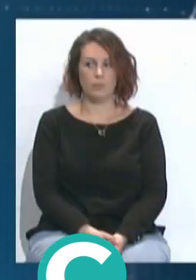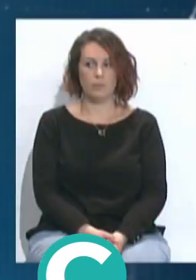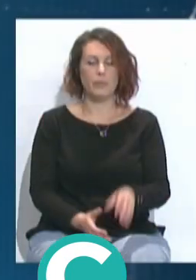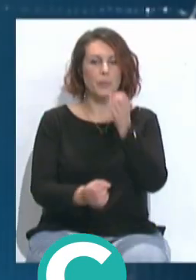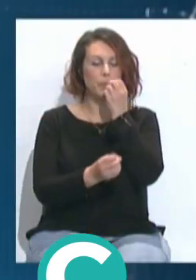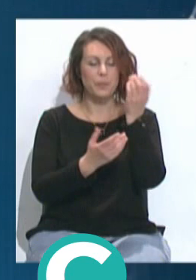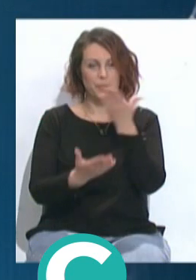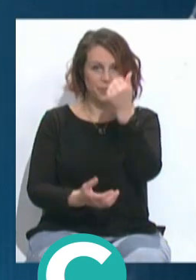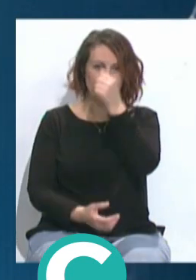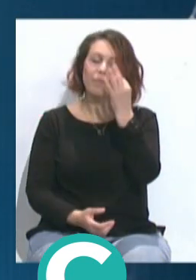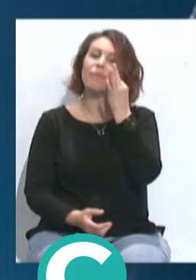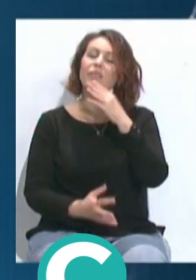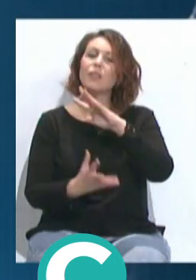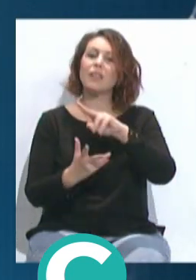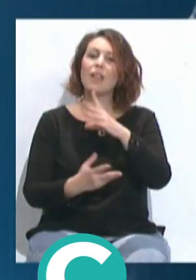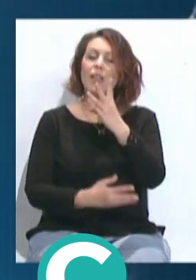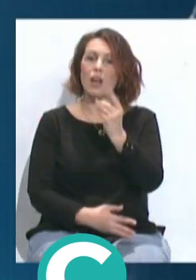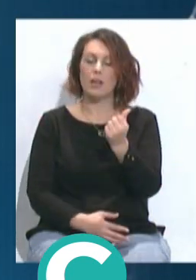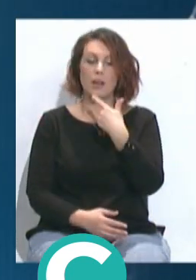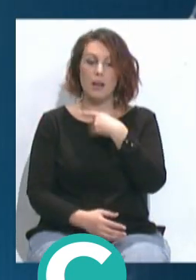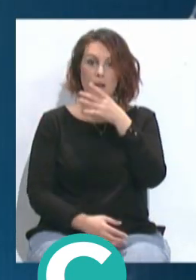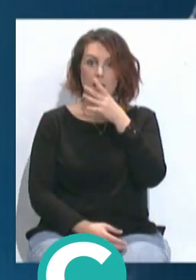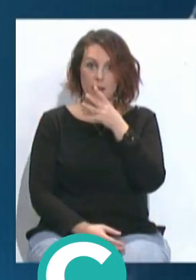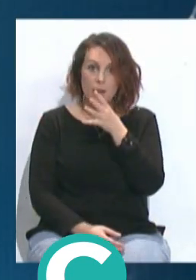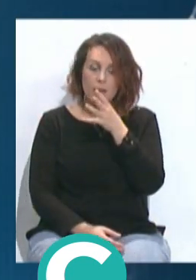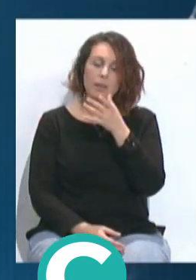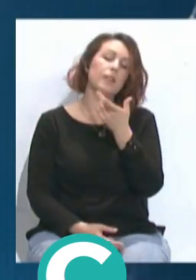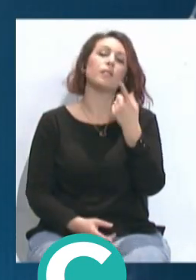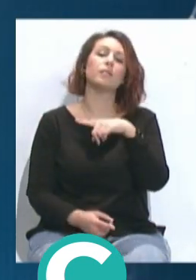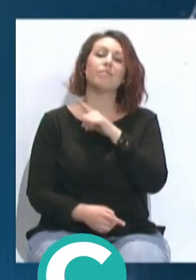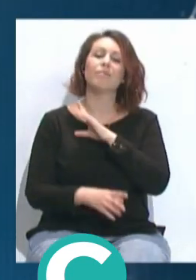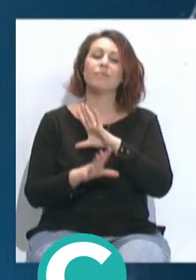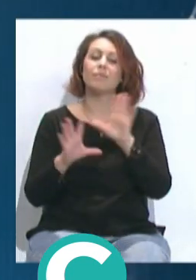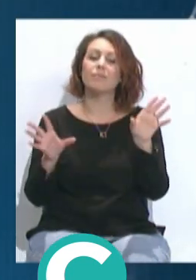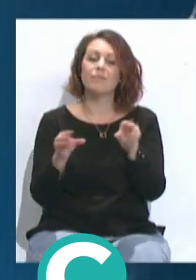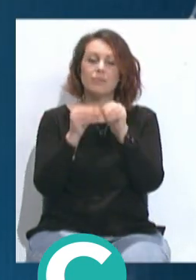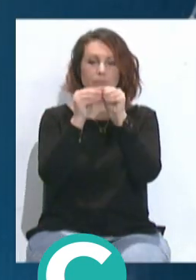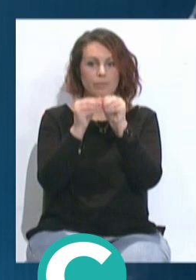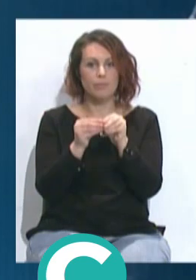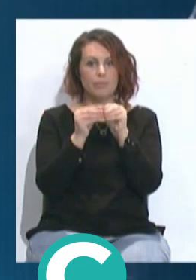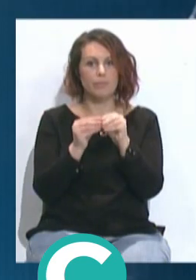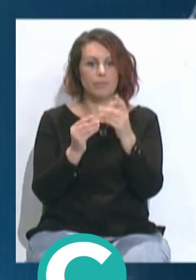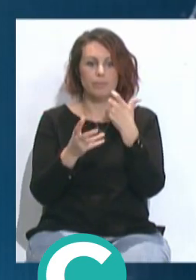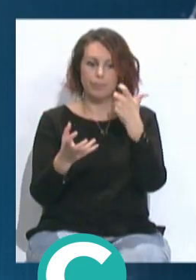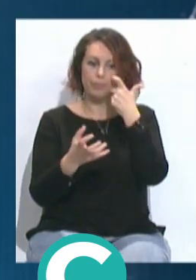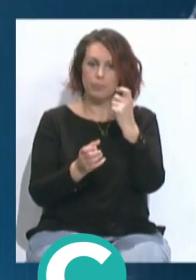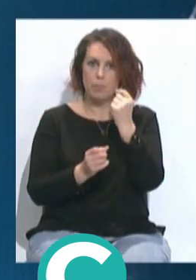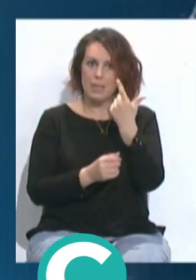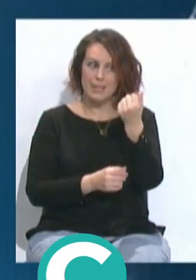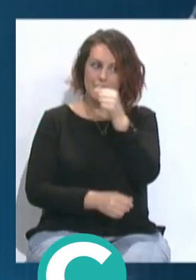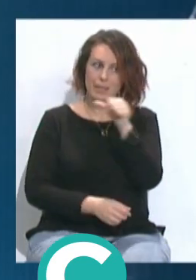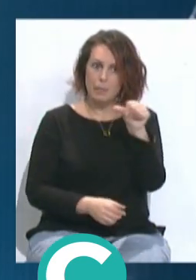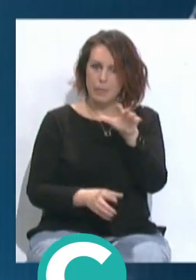Bienvenidas, bienvenidos a Noticias 5 días. A continuación le hacemos un resumen de lo más destacado de la